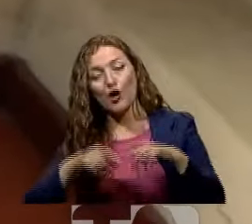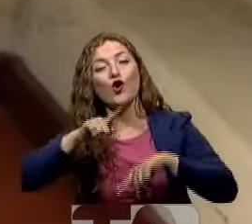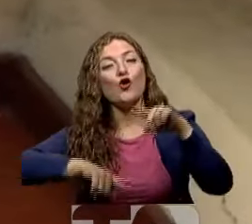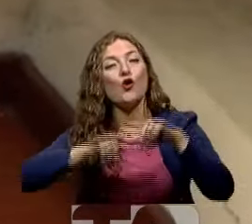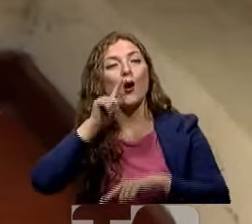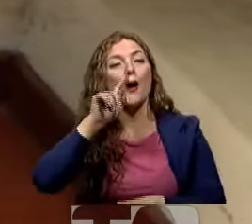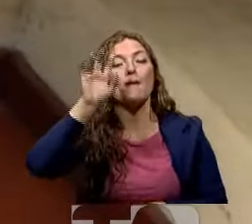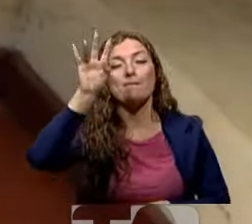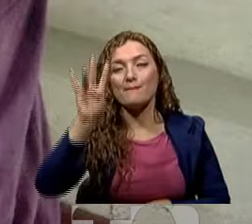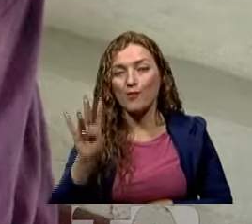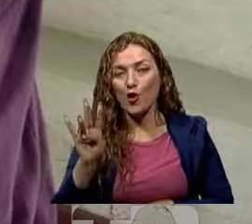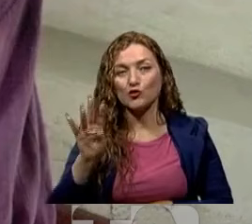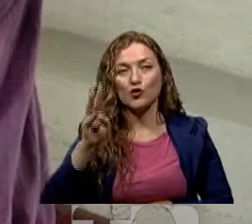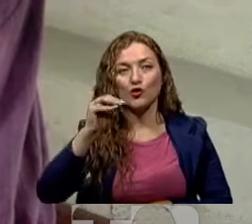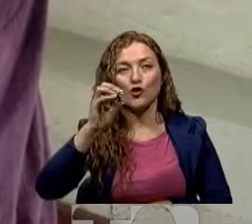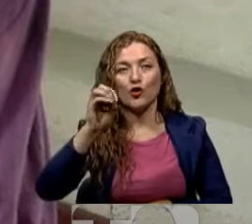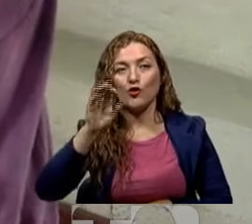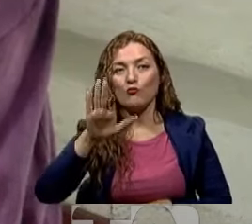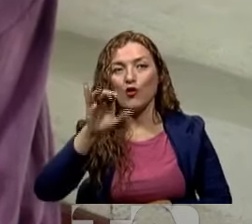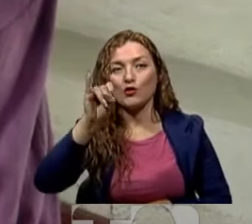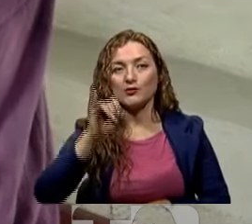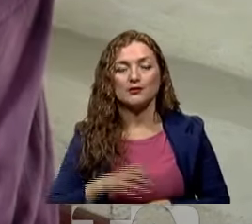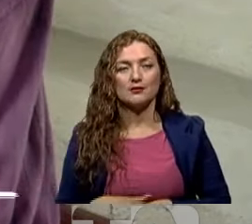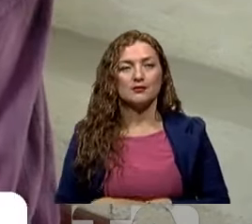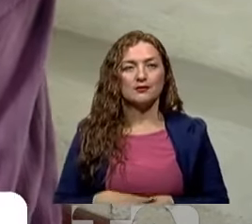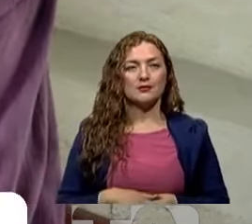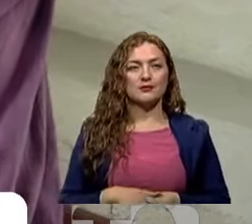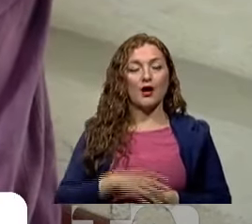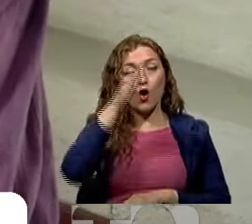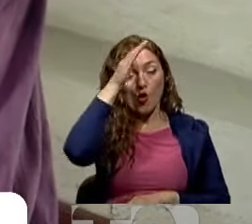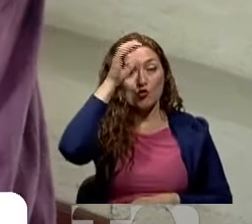colega y esposo, Moti Deren. El concepto nuestro es que la